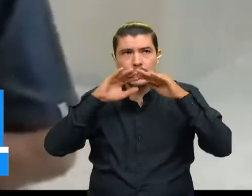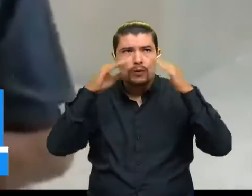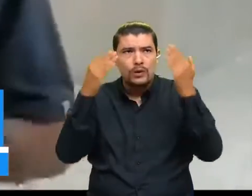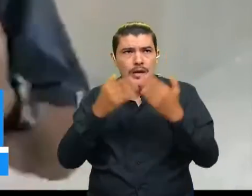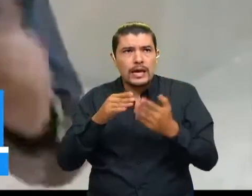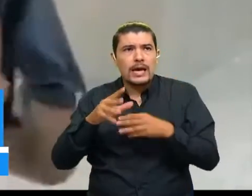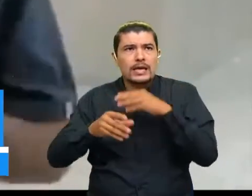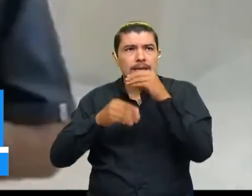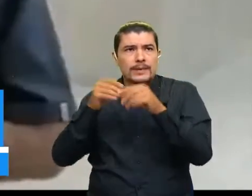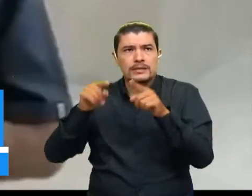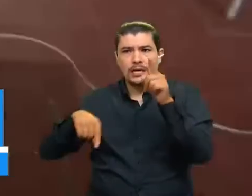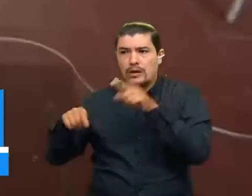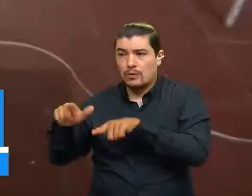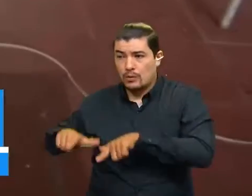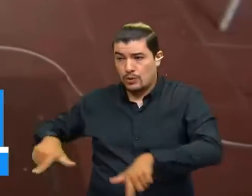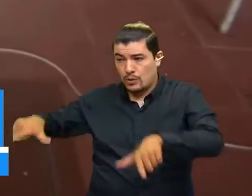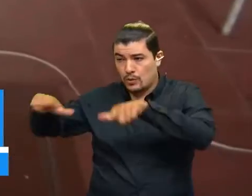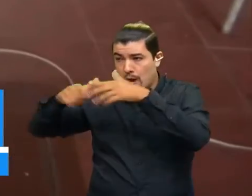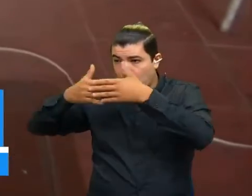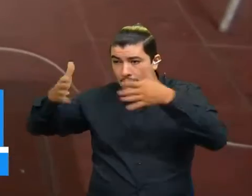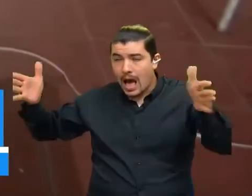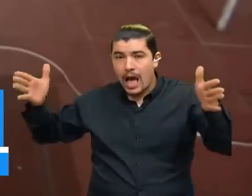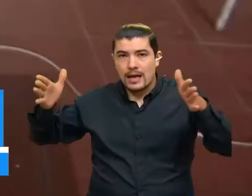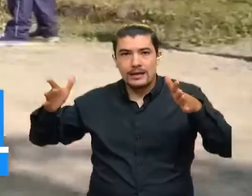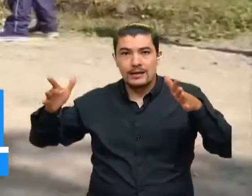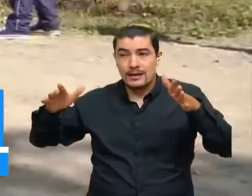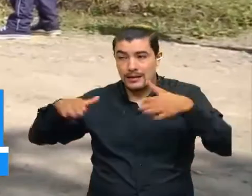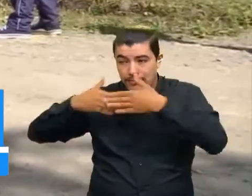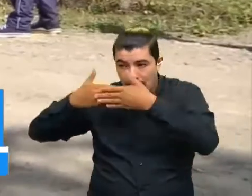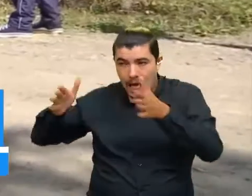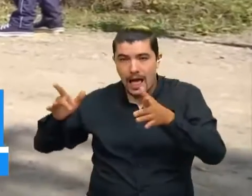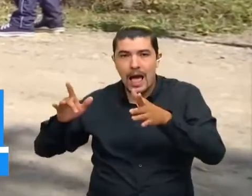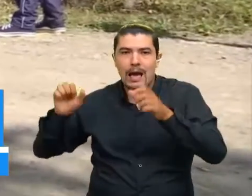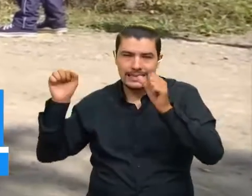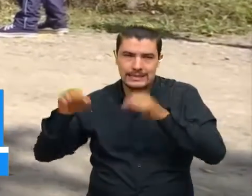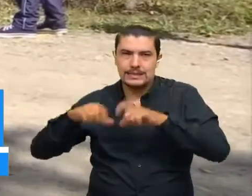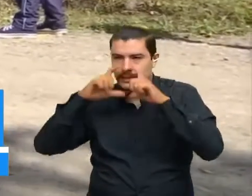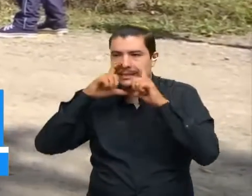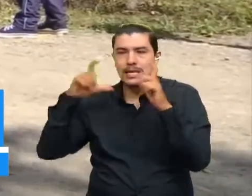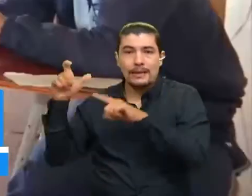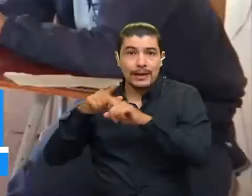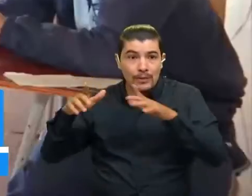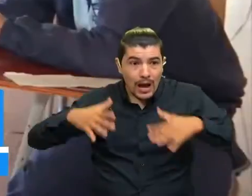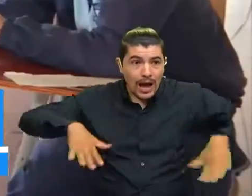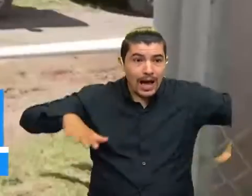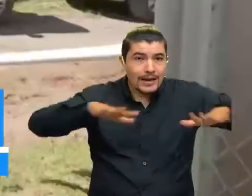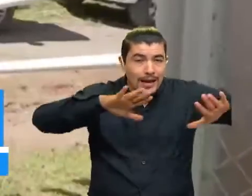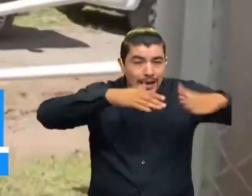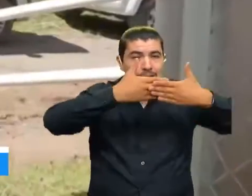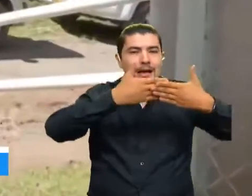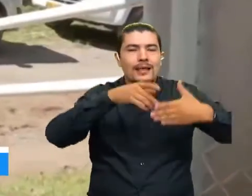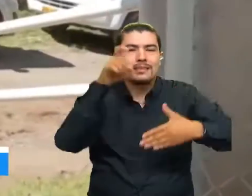y en aquellos sitios que no sean un espacio abierto. Bucaramanga es el único del área metropolitana y hace parte de los